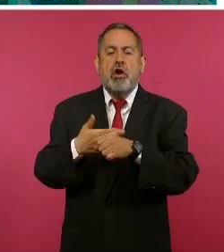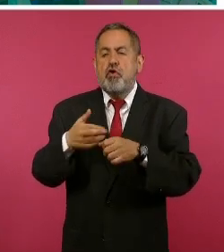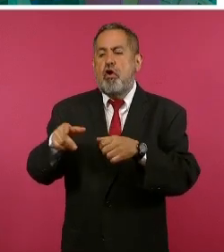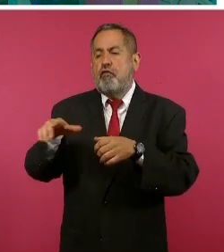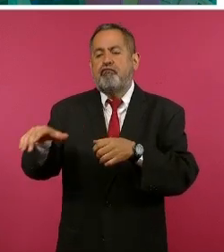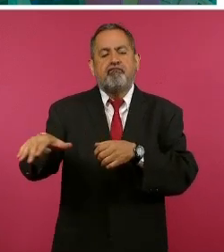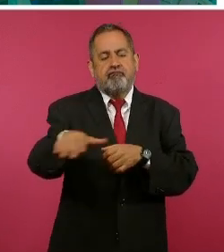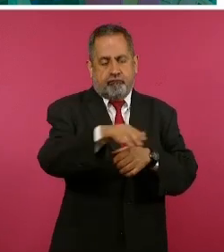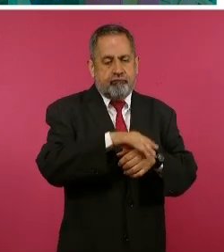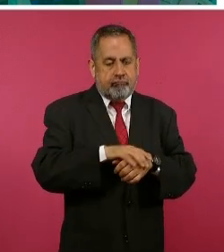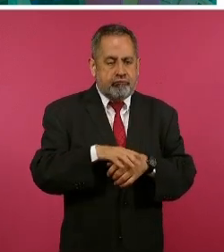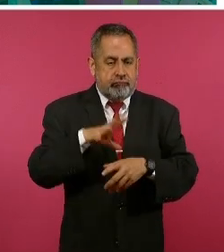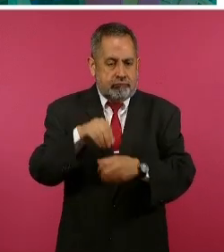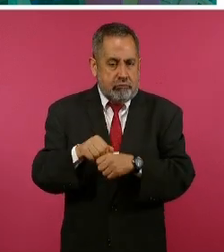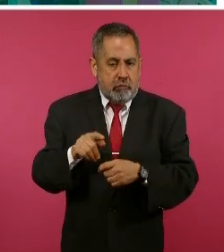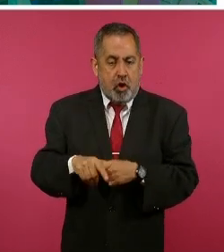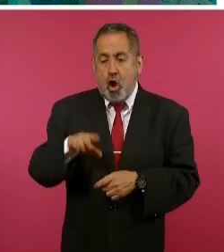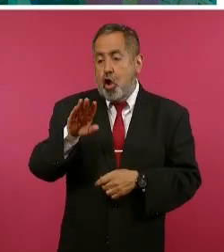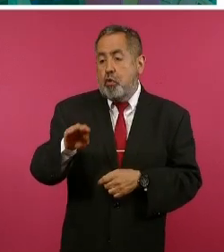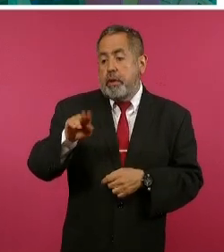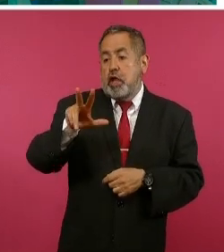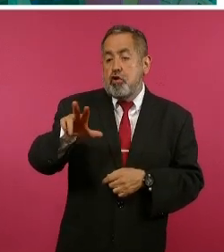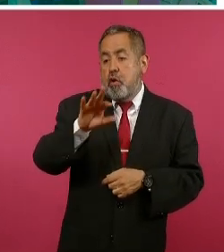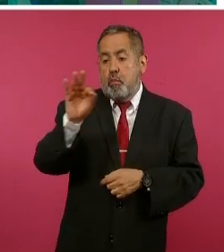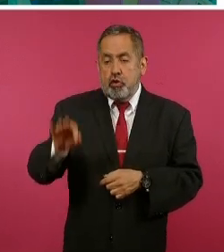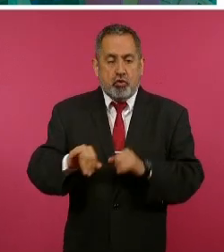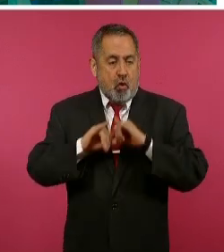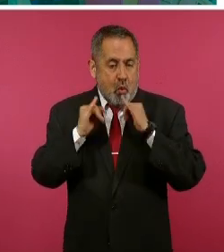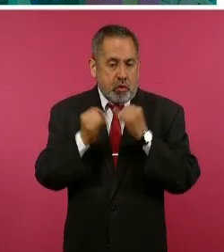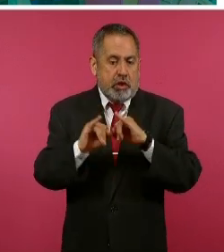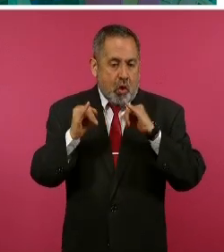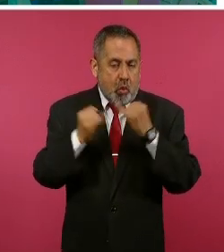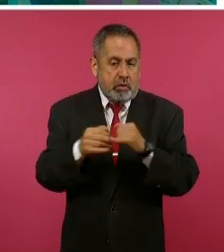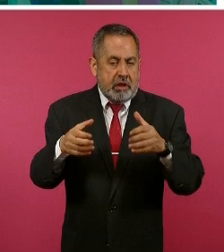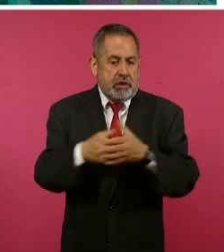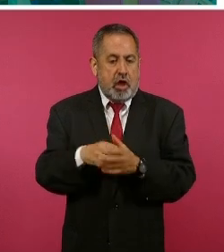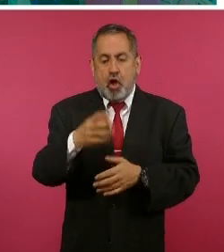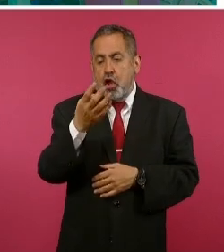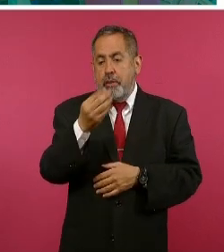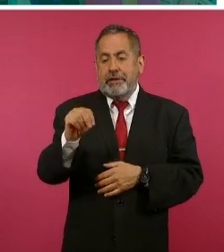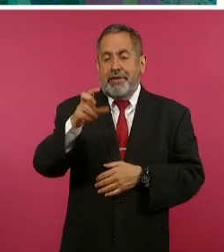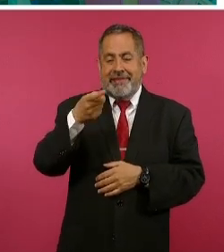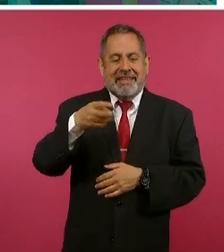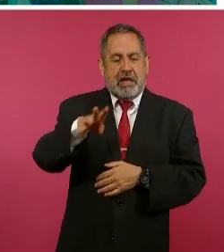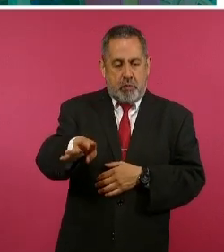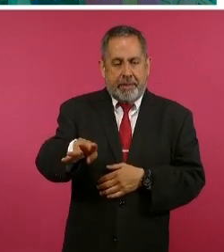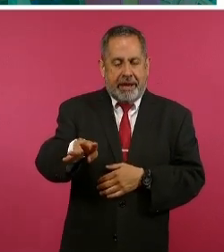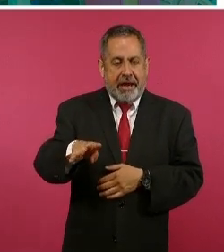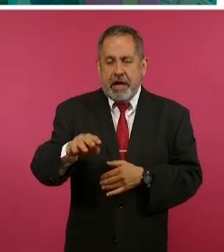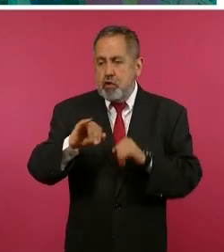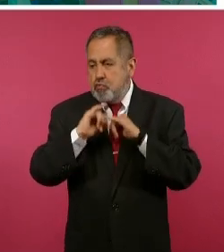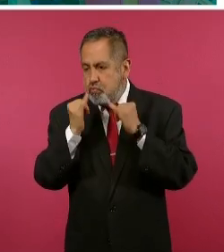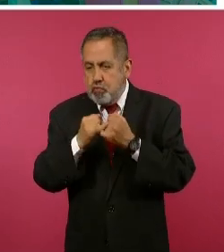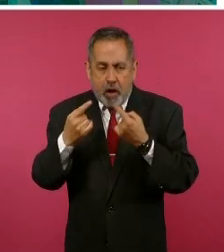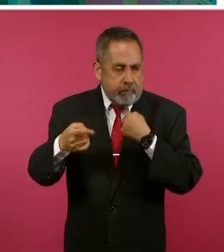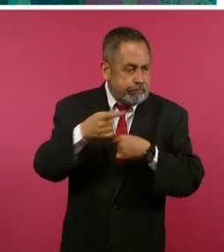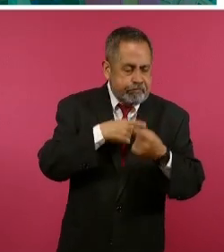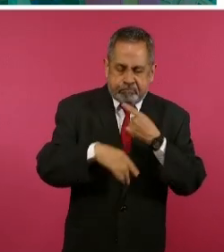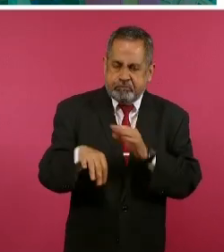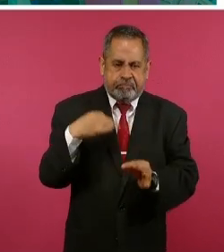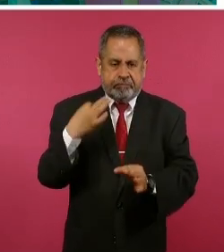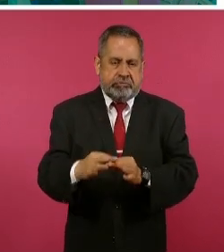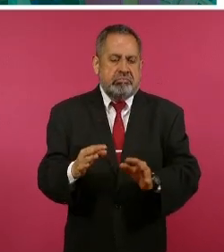e integrales. Y llevamos un 98% de avance con 939 asambleas de la clínica es nuestra ya realizadas. La